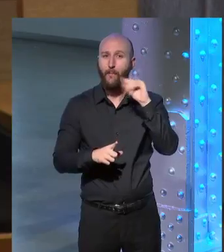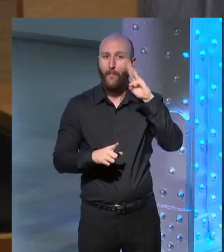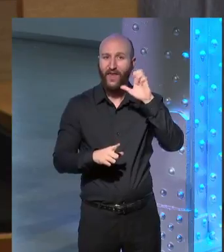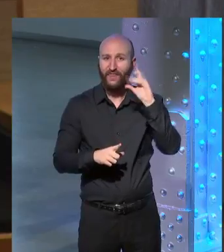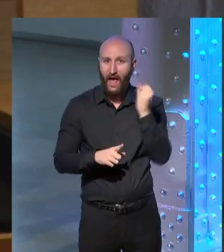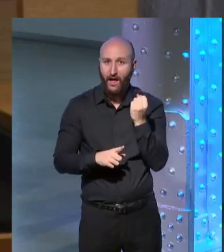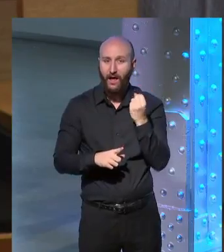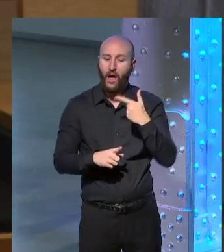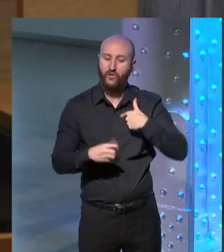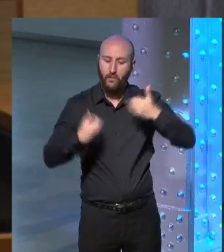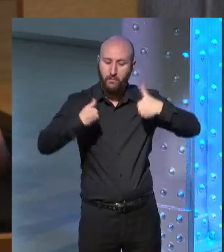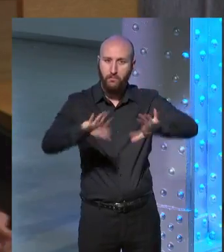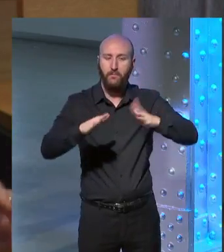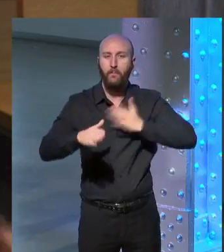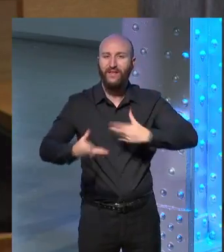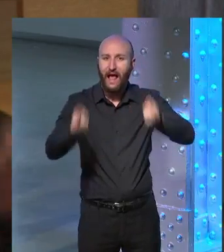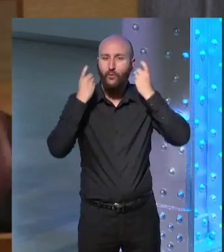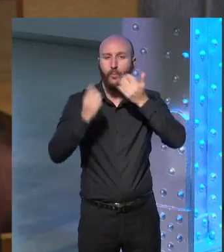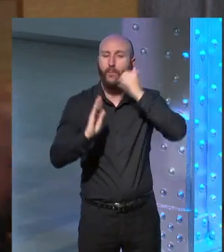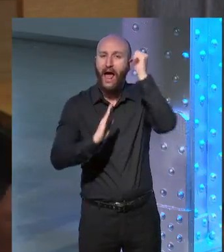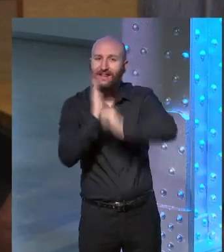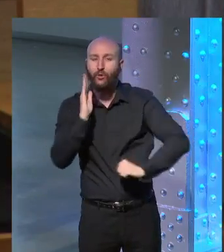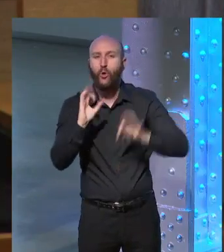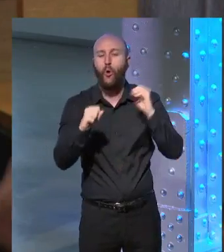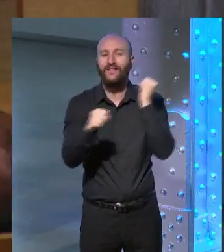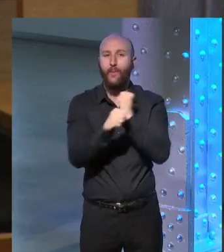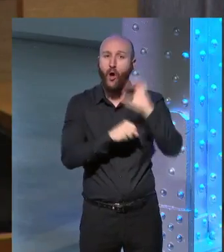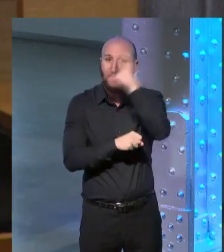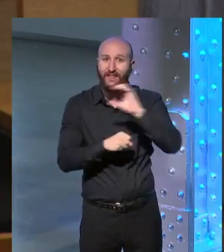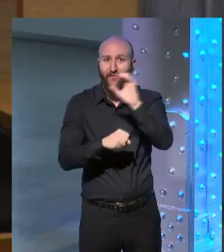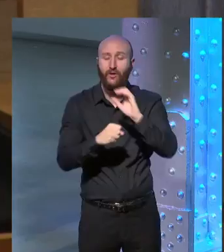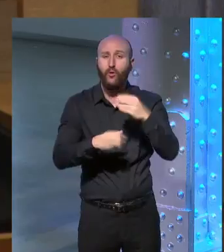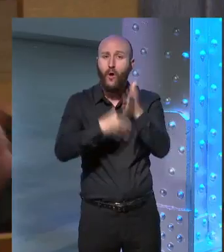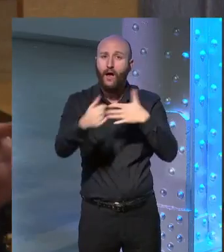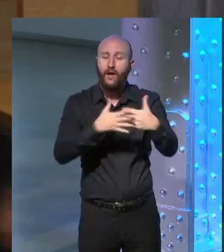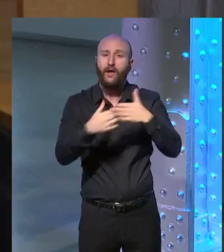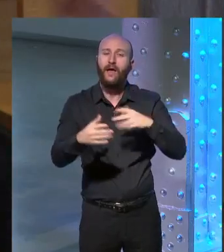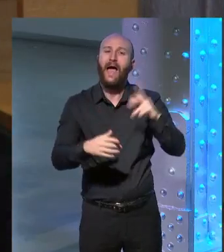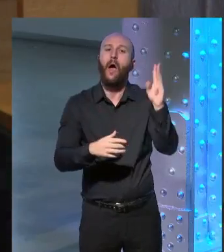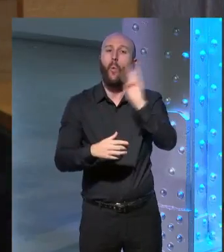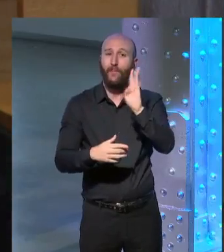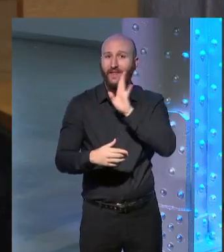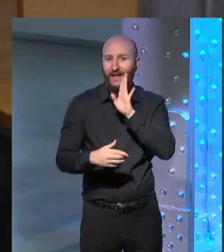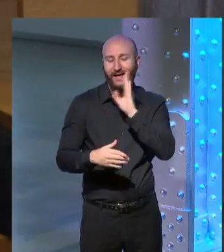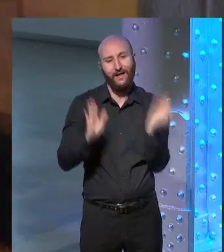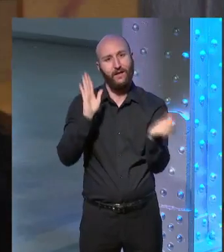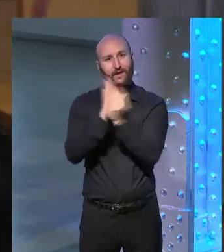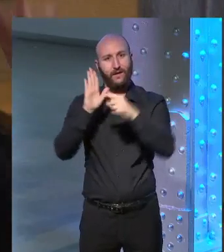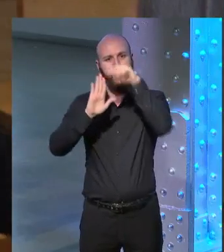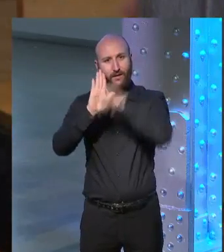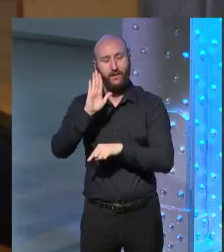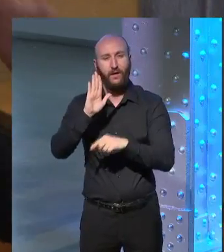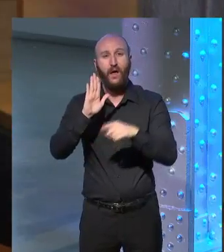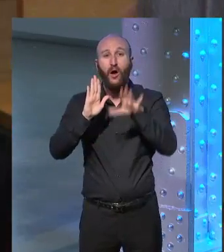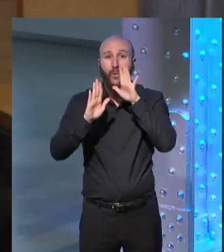yo dejo a mis alumnos que en sus artículos y en sus trabajos científicos citen a la Wikipedia, porque la Wikipedia tiene una comunidad mucho más